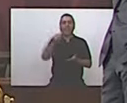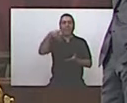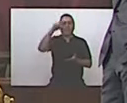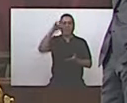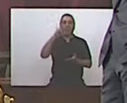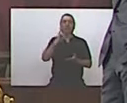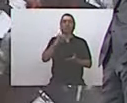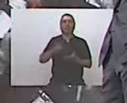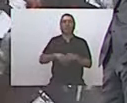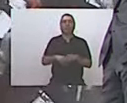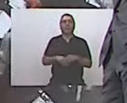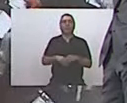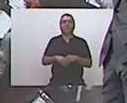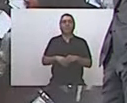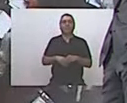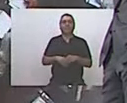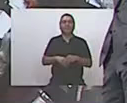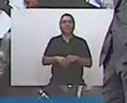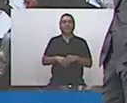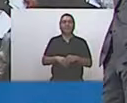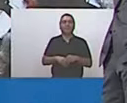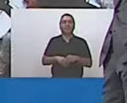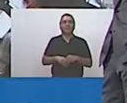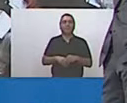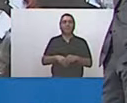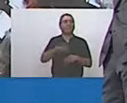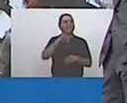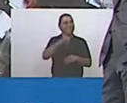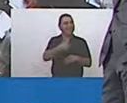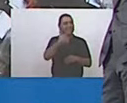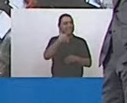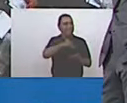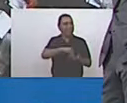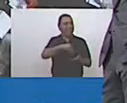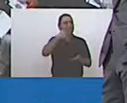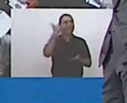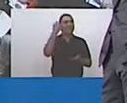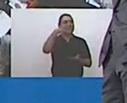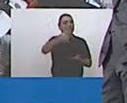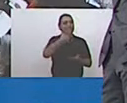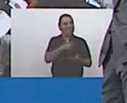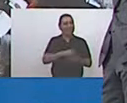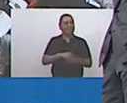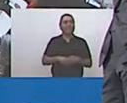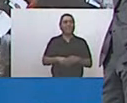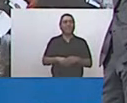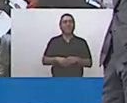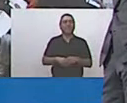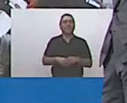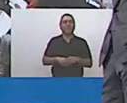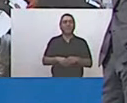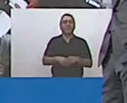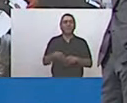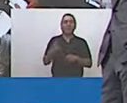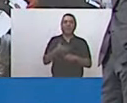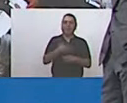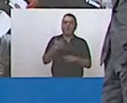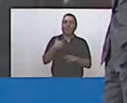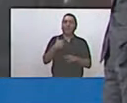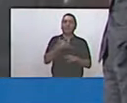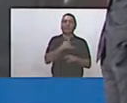de disimulado ves la cara de jueces se quiere meter adentro de la banca también es por